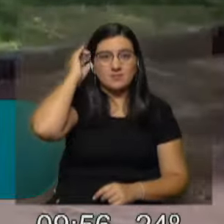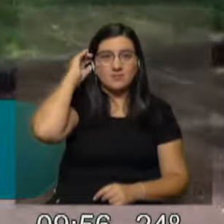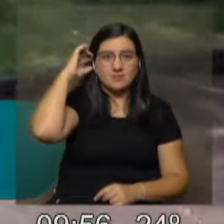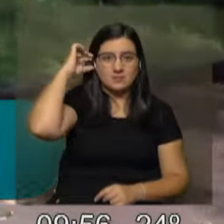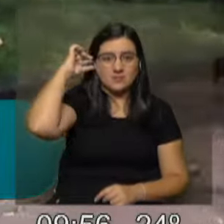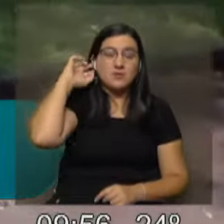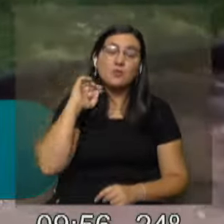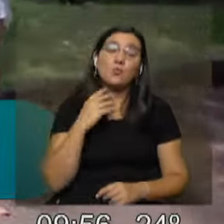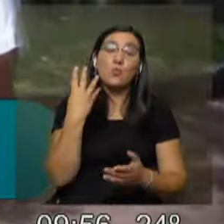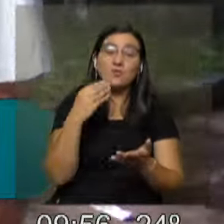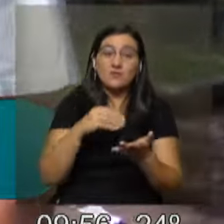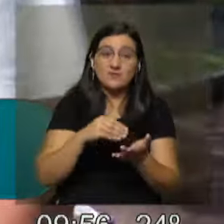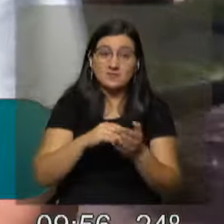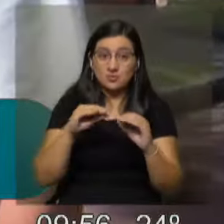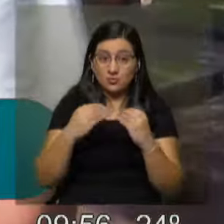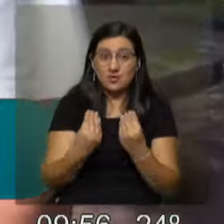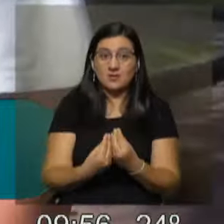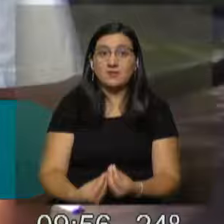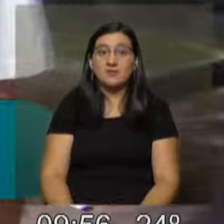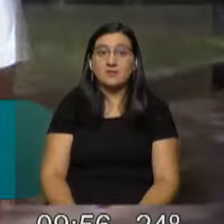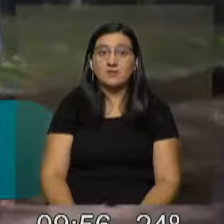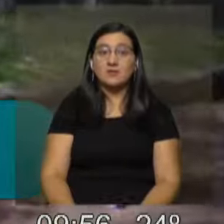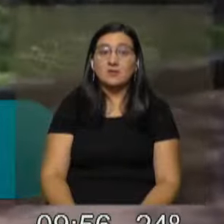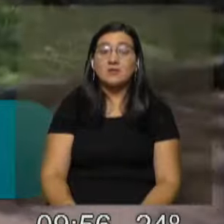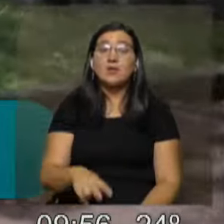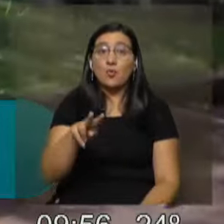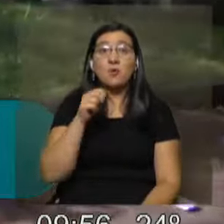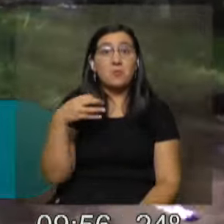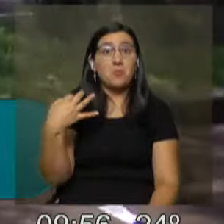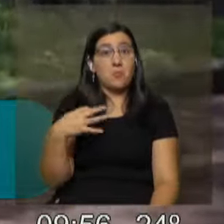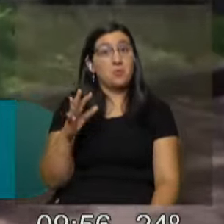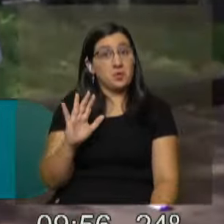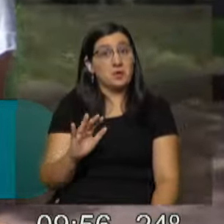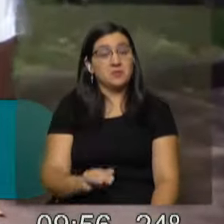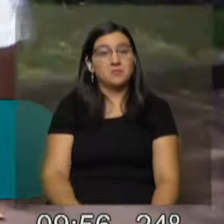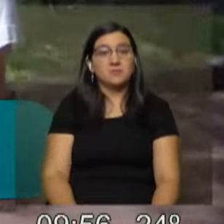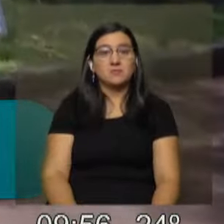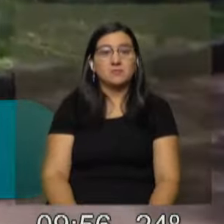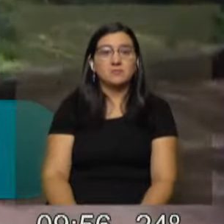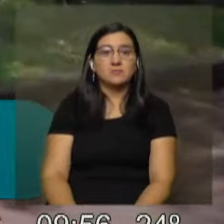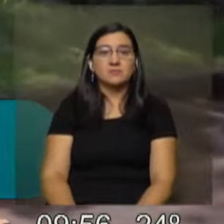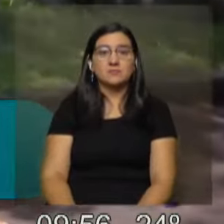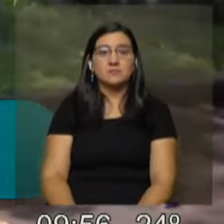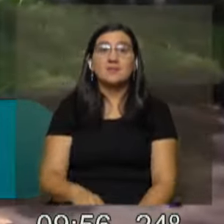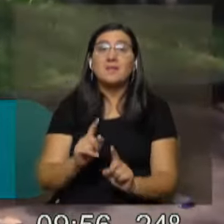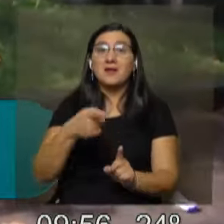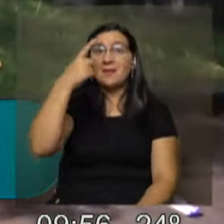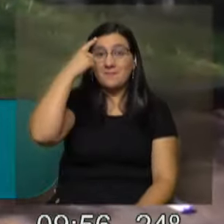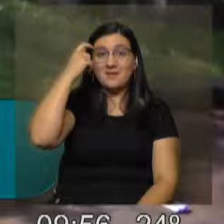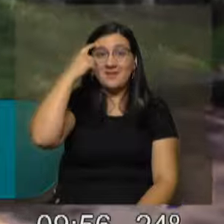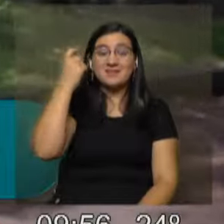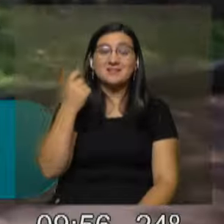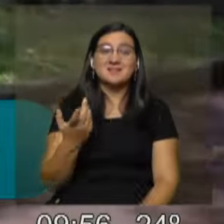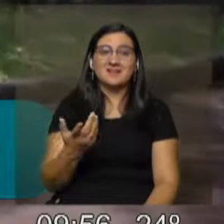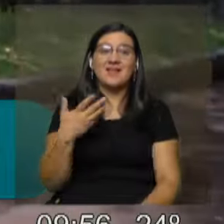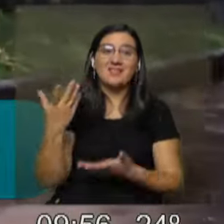serían 4 veces. Claro, qué locura. Y hacíamos un buen jornal. En ese momento estaba bueno y la experiencia, ¿no? Que uno agarra a la